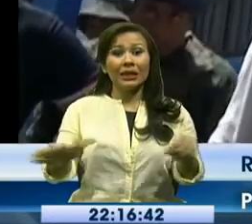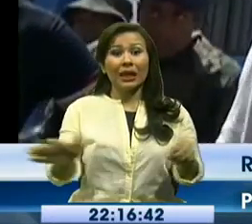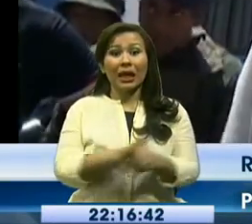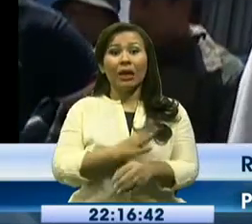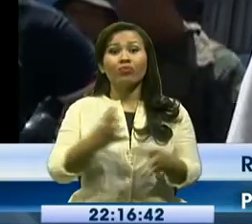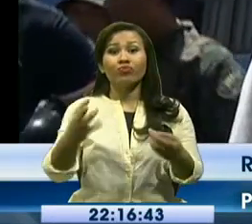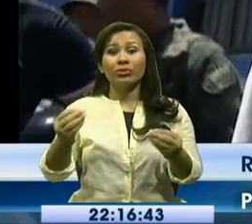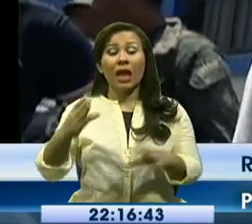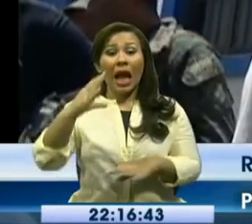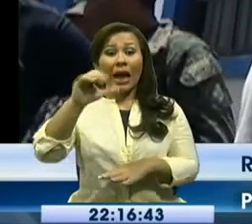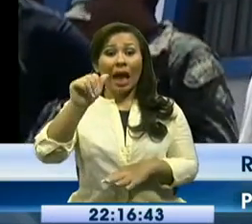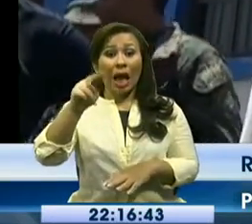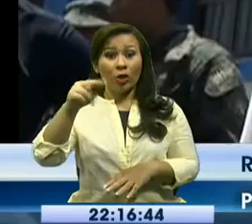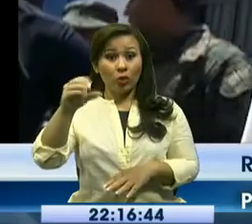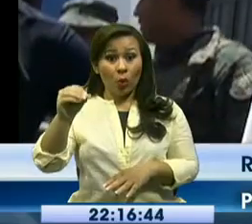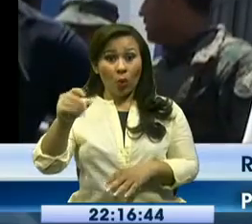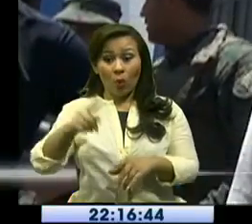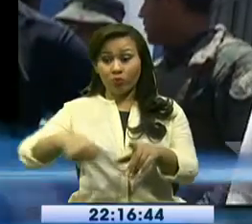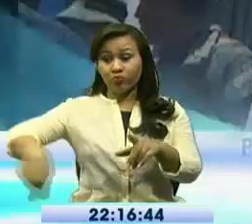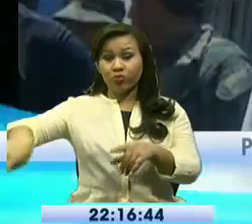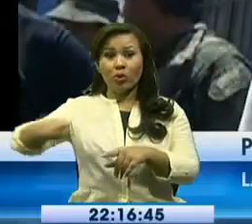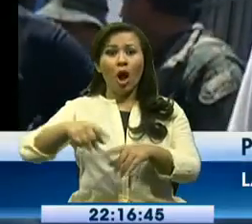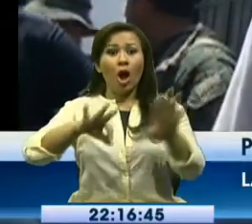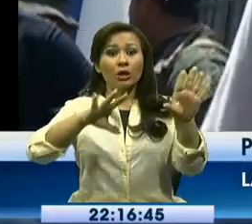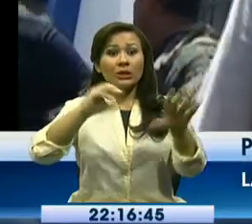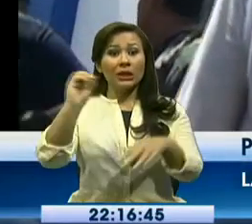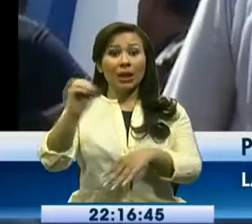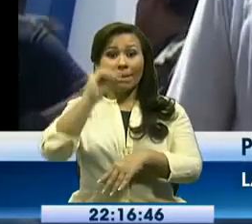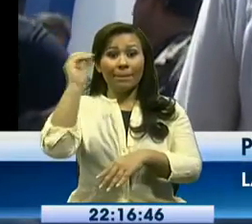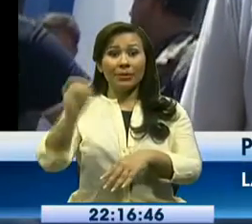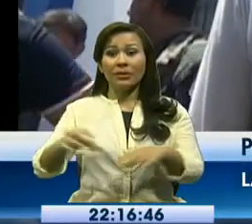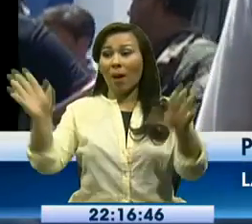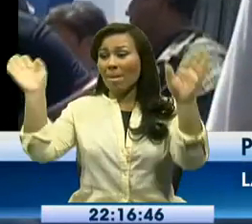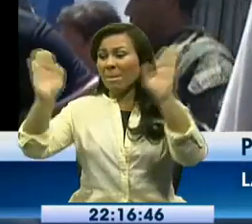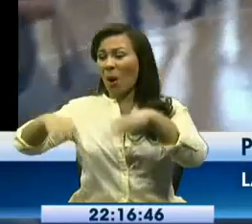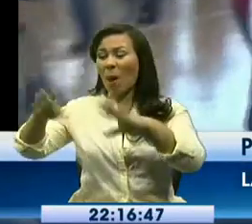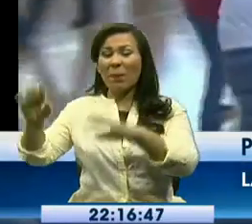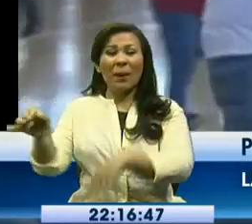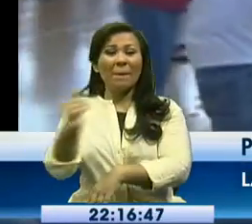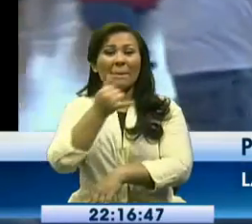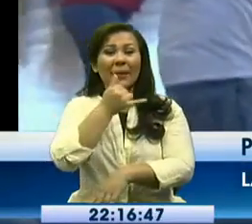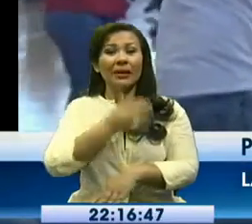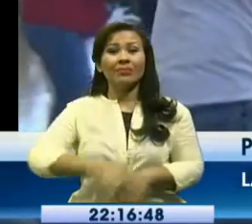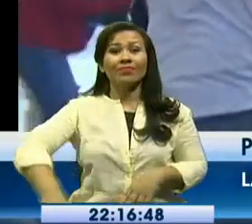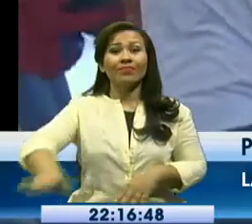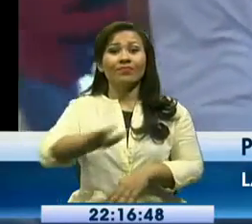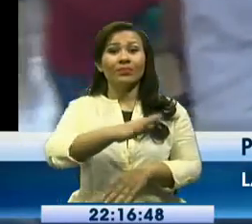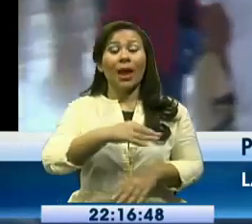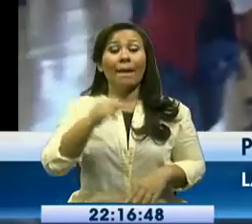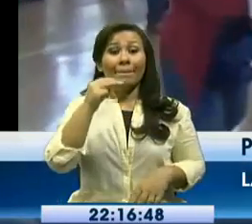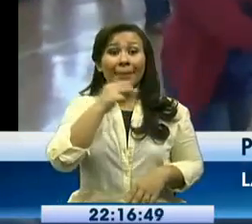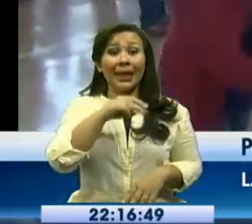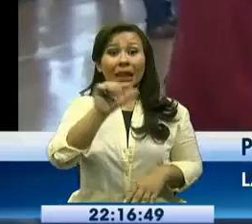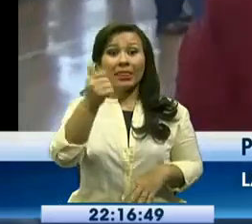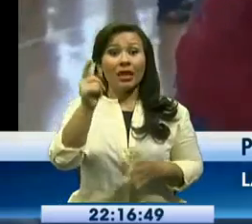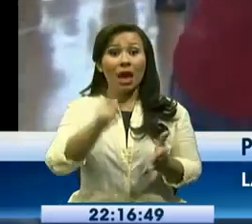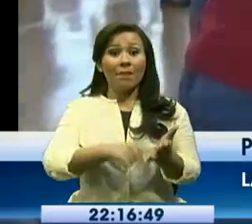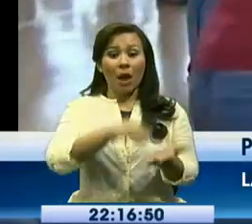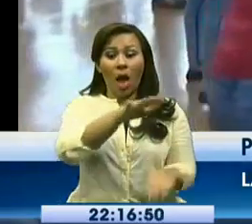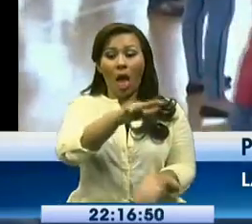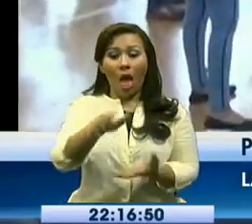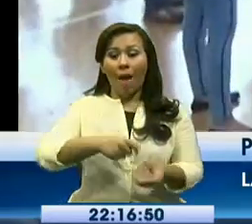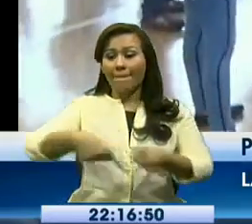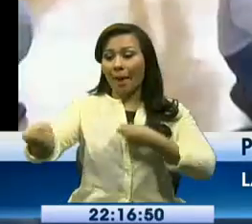donde el 80% de las construcciones están destruidas o en muy mal estado. Solo en Manta, más de 10.000 raciones alimenticias